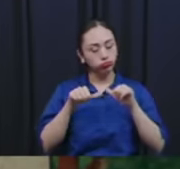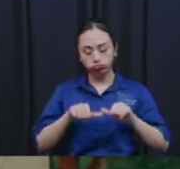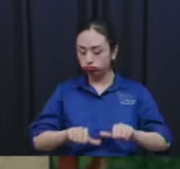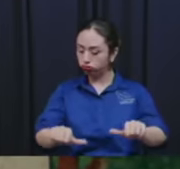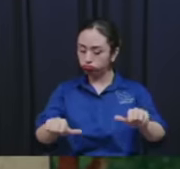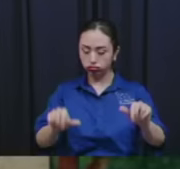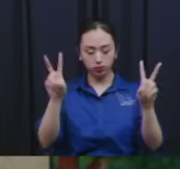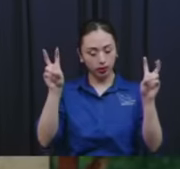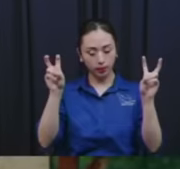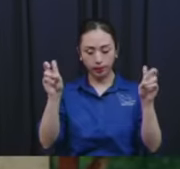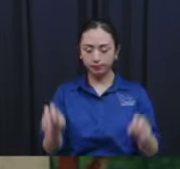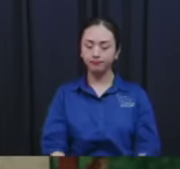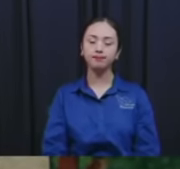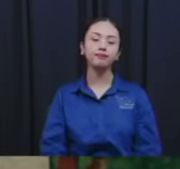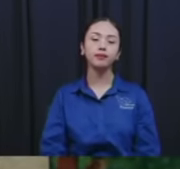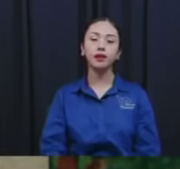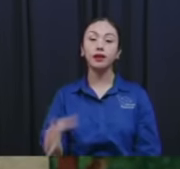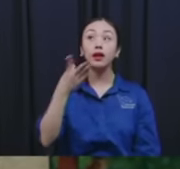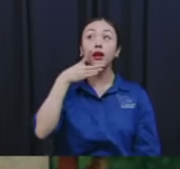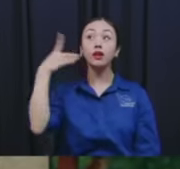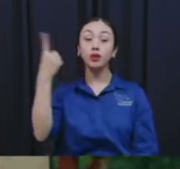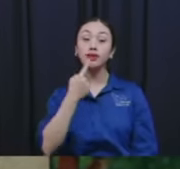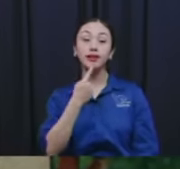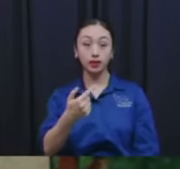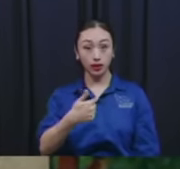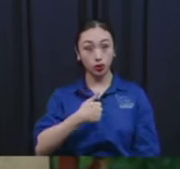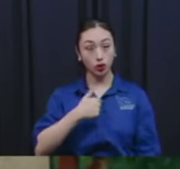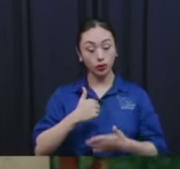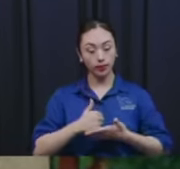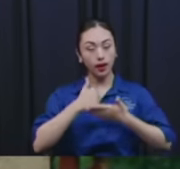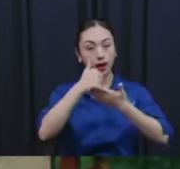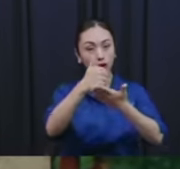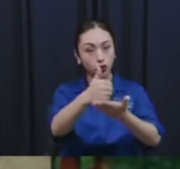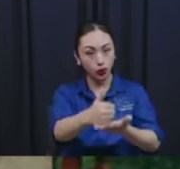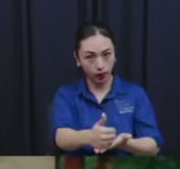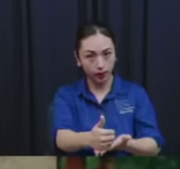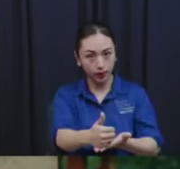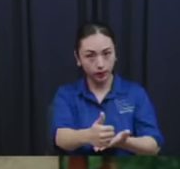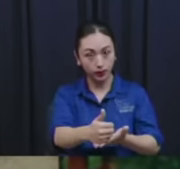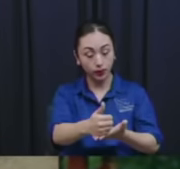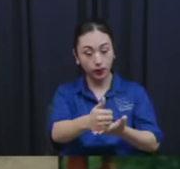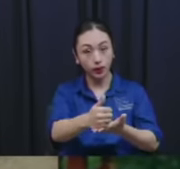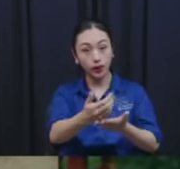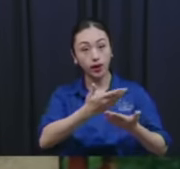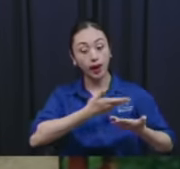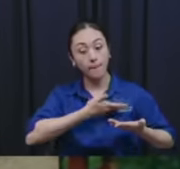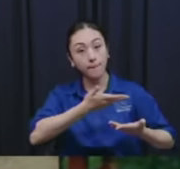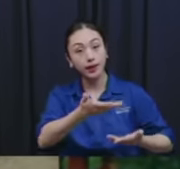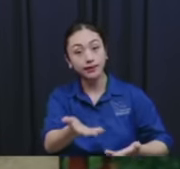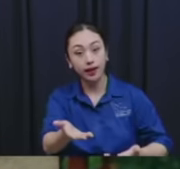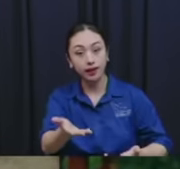viene Dios y dice les voy a ayudar voy a mandar a mi único